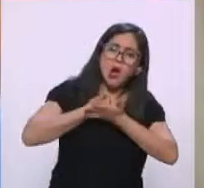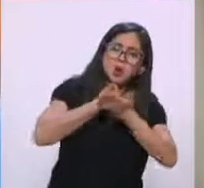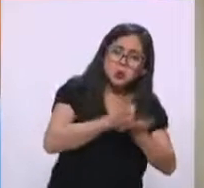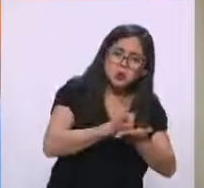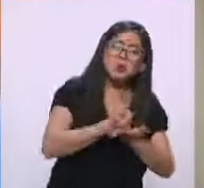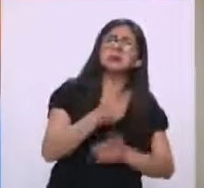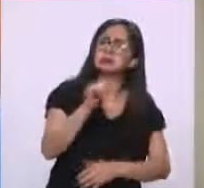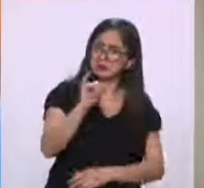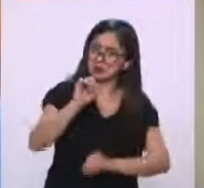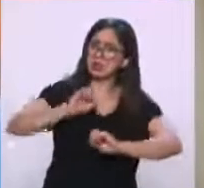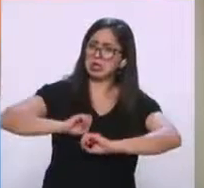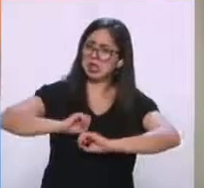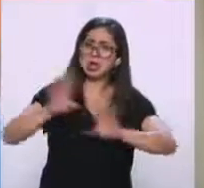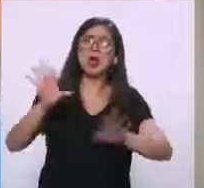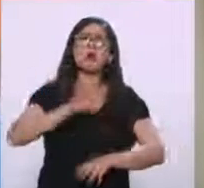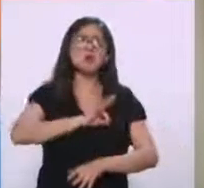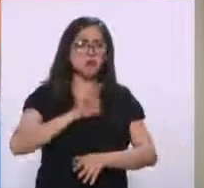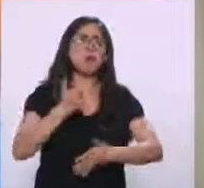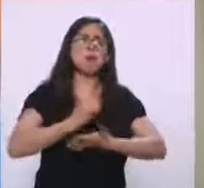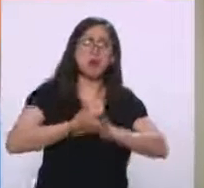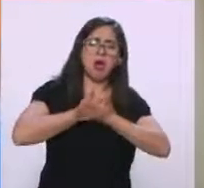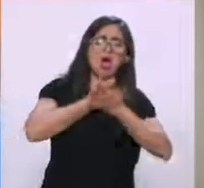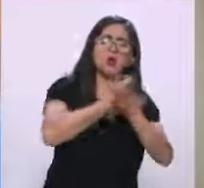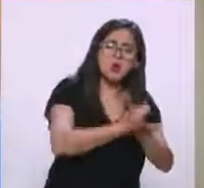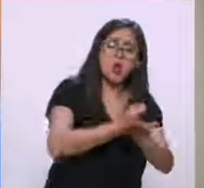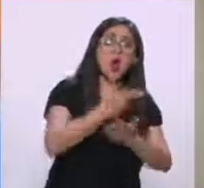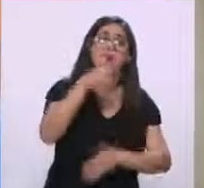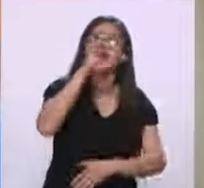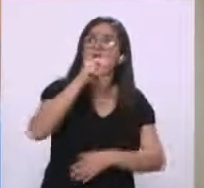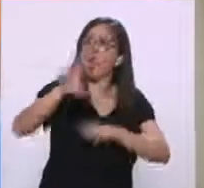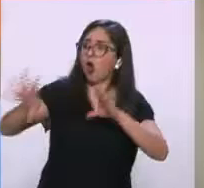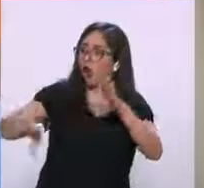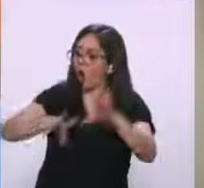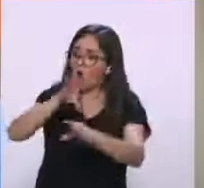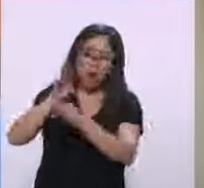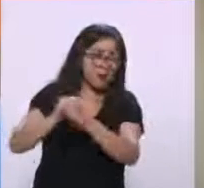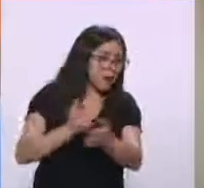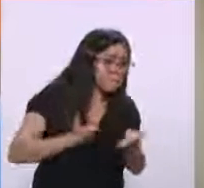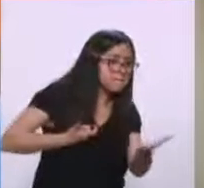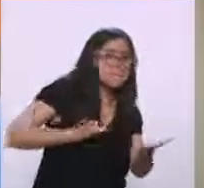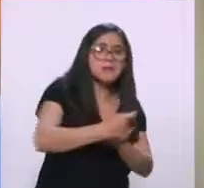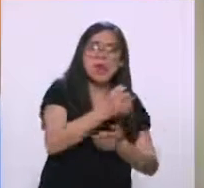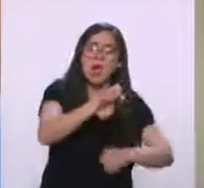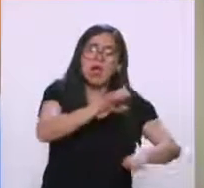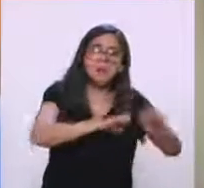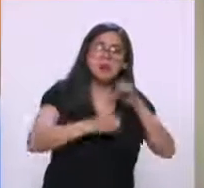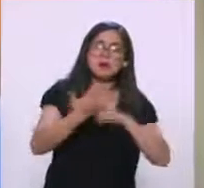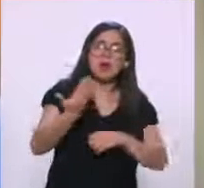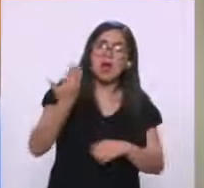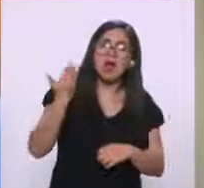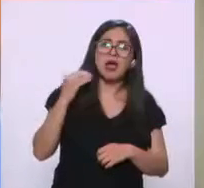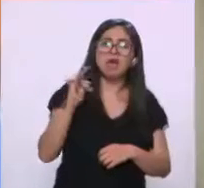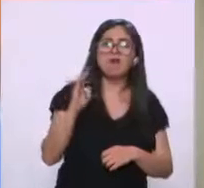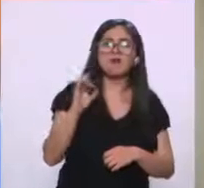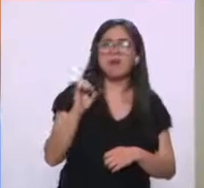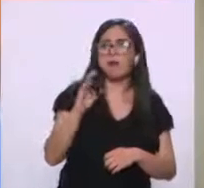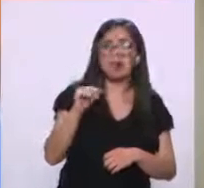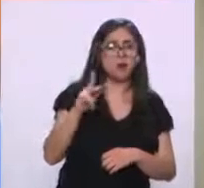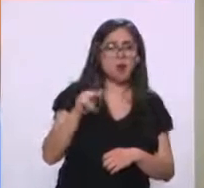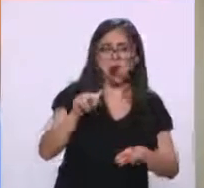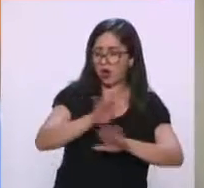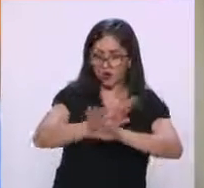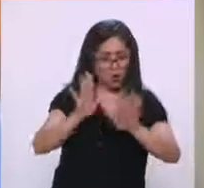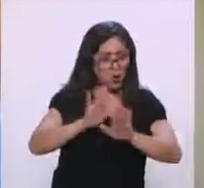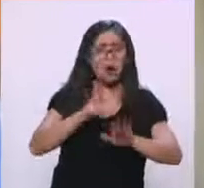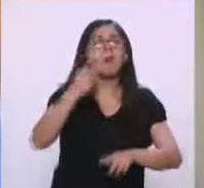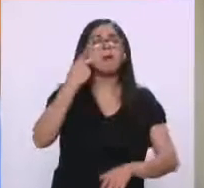condicionar. Vamos, que no sea un apoyo incondicionado como fue en el caso del rescate del FOBAPROA. Y quizá algunas de las metas que les puede